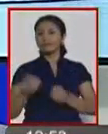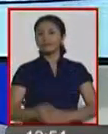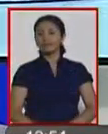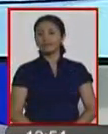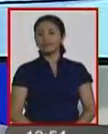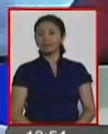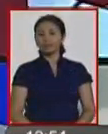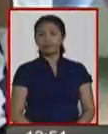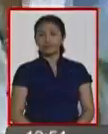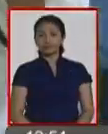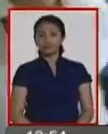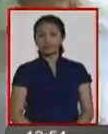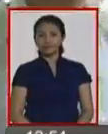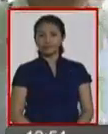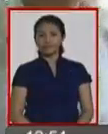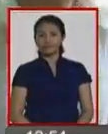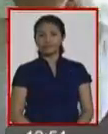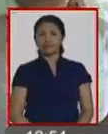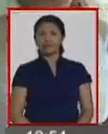féretro.